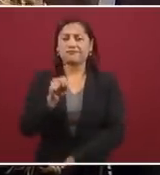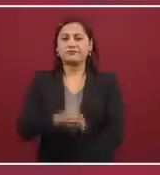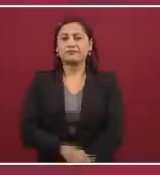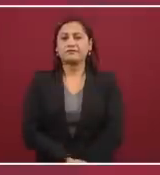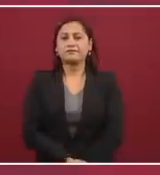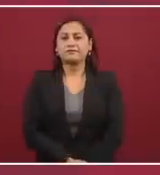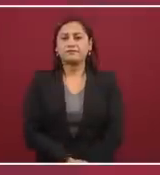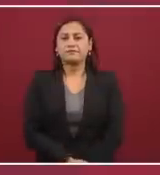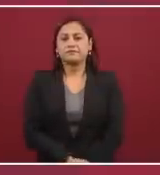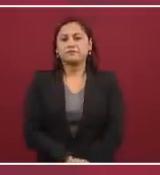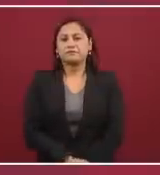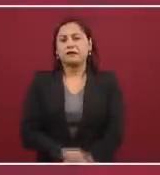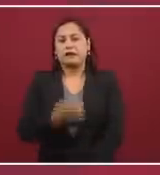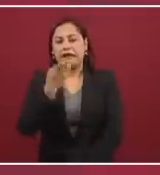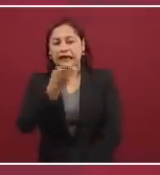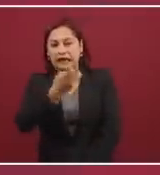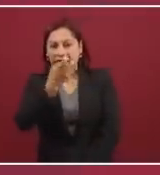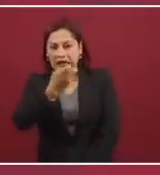campaña